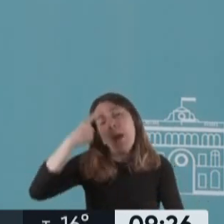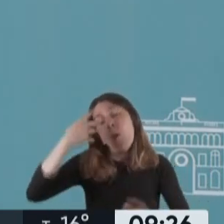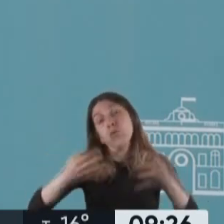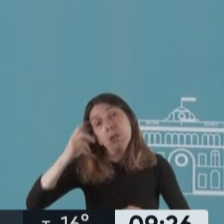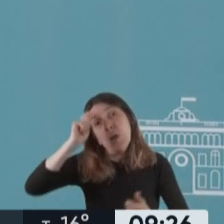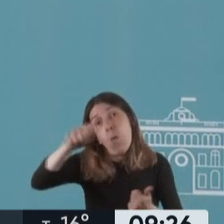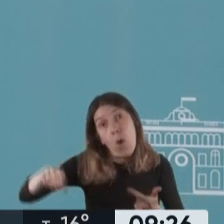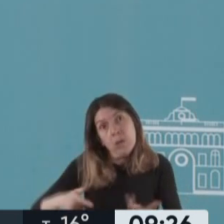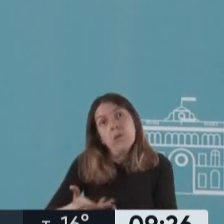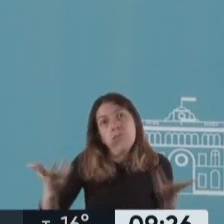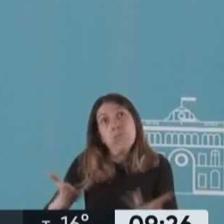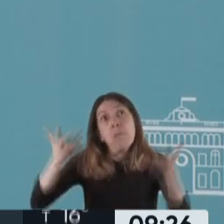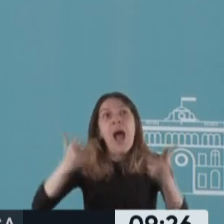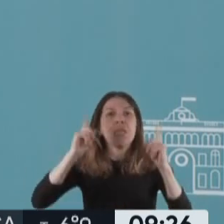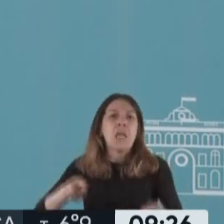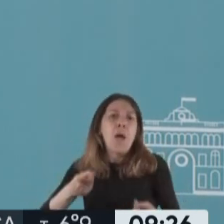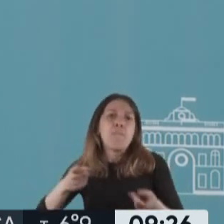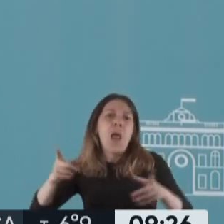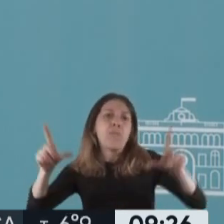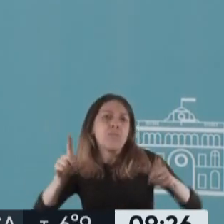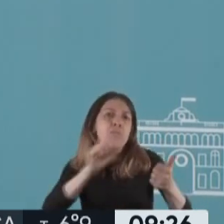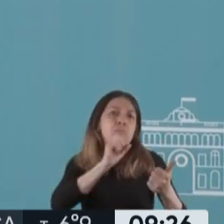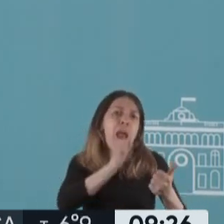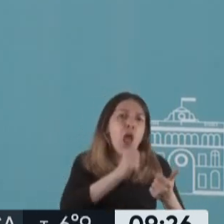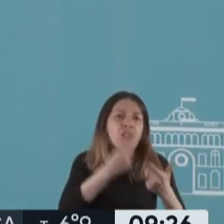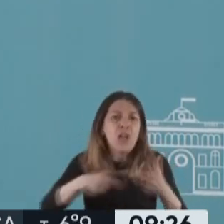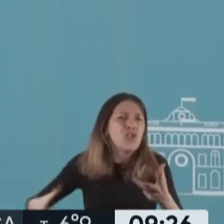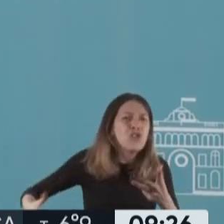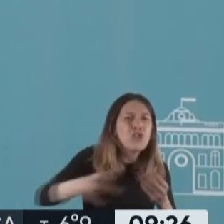y los medios periodísticos en haber contribuido